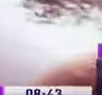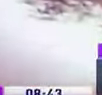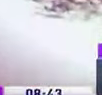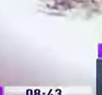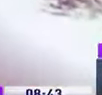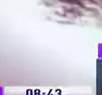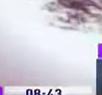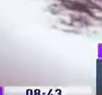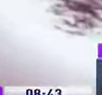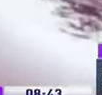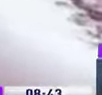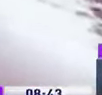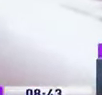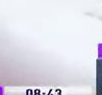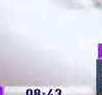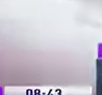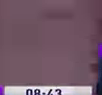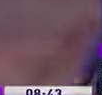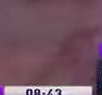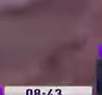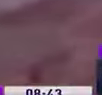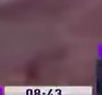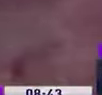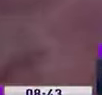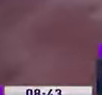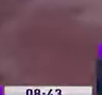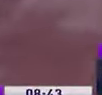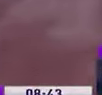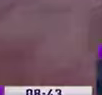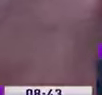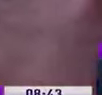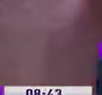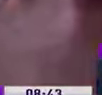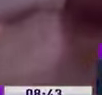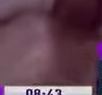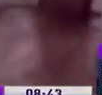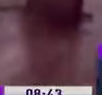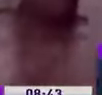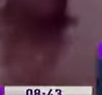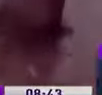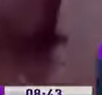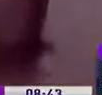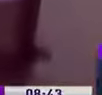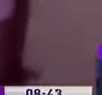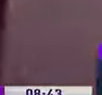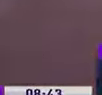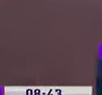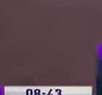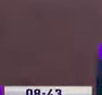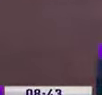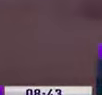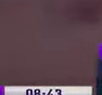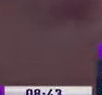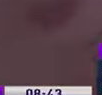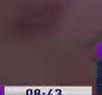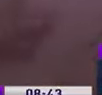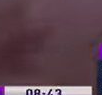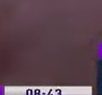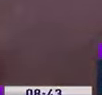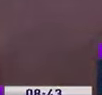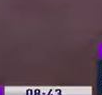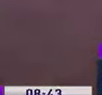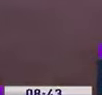pisa? Le di que no venía. ¿A dónde se atrasa? Aquí se atrasa el banco nomás. ¿Al banco se va? Sí. Sáquele una vez para la multa.